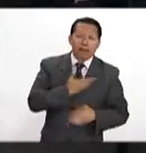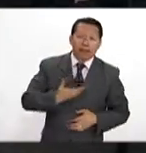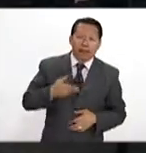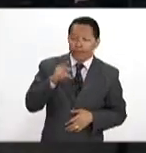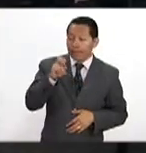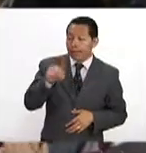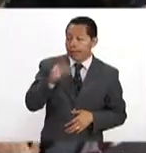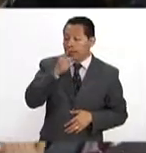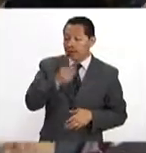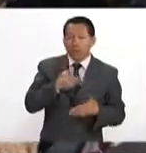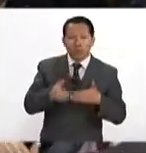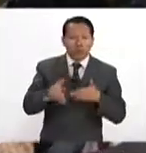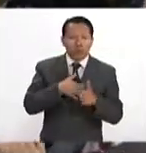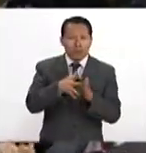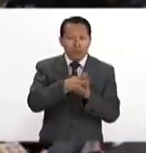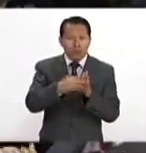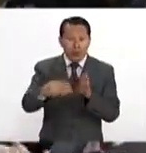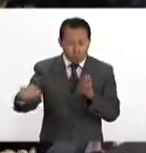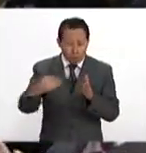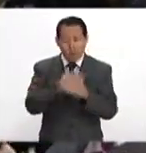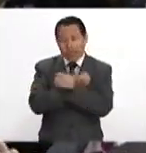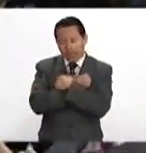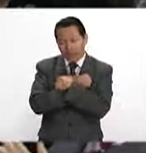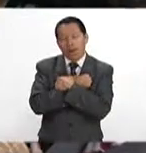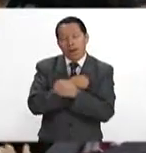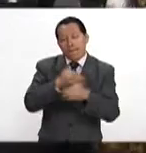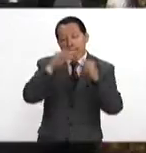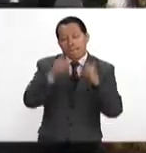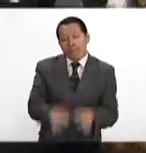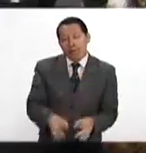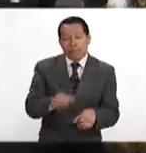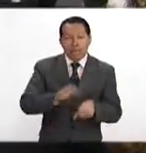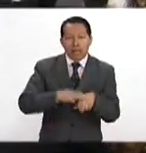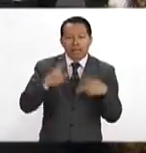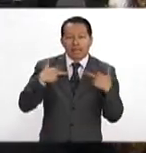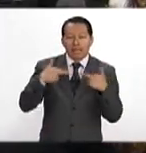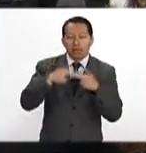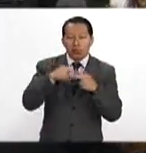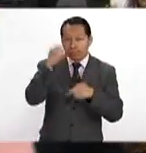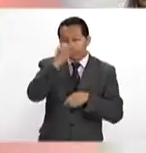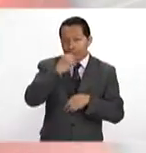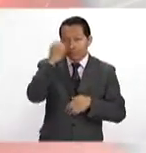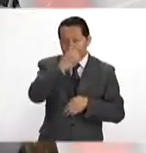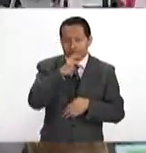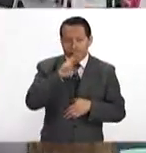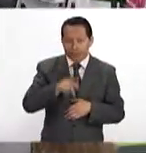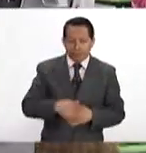que el modelo educativo es una realidad y cada vez más maestros son evaluados.